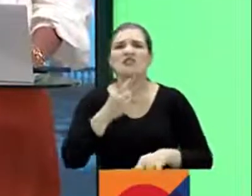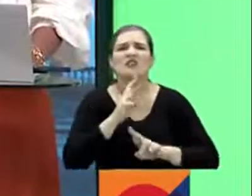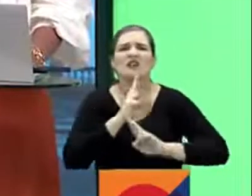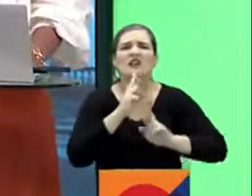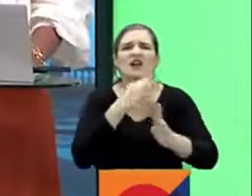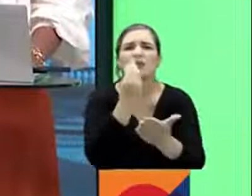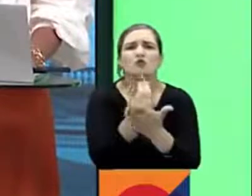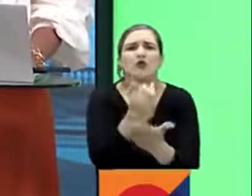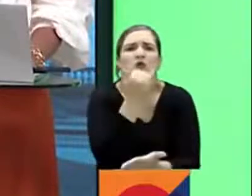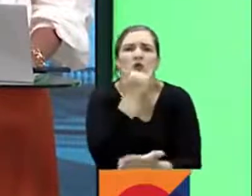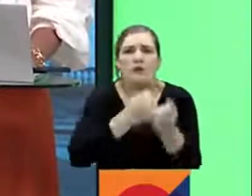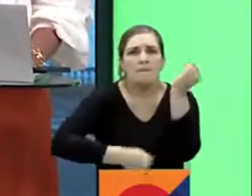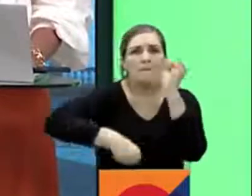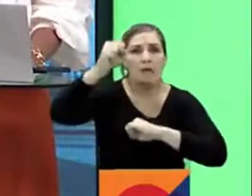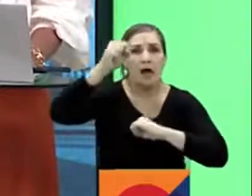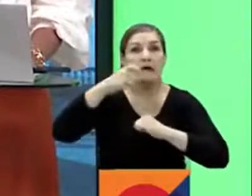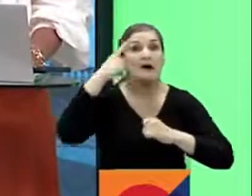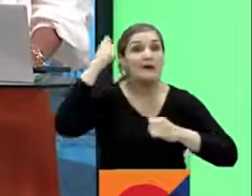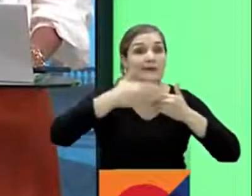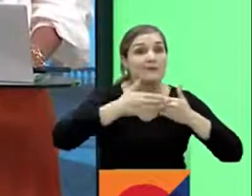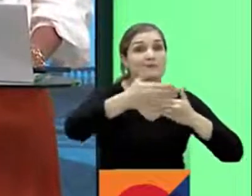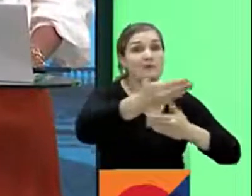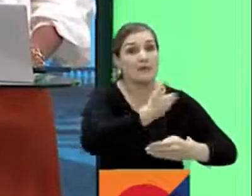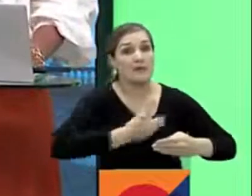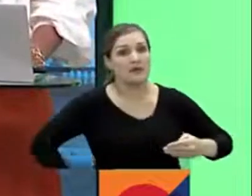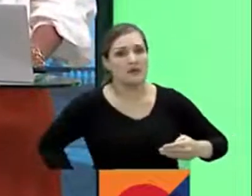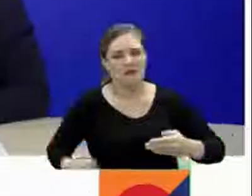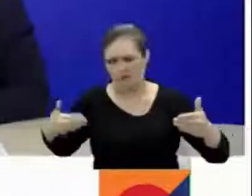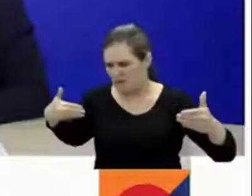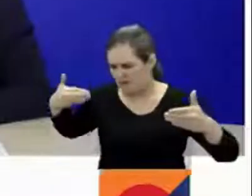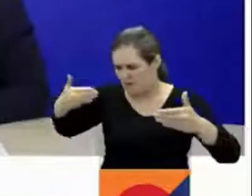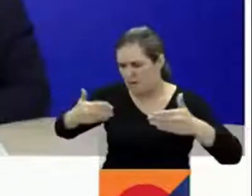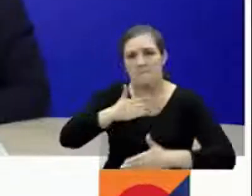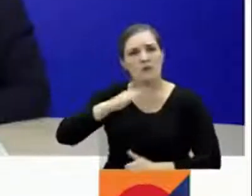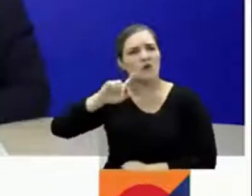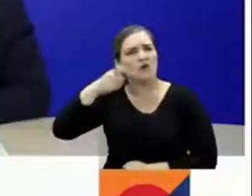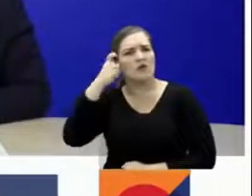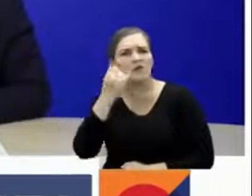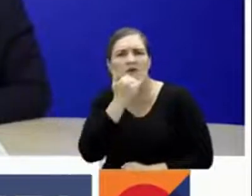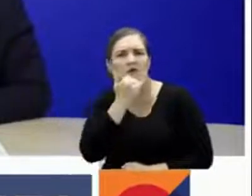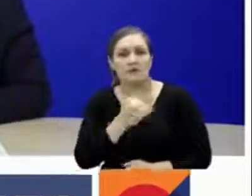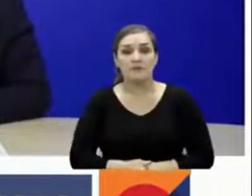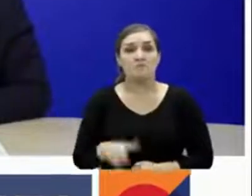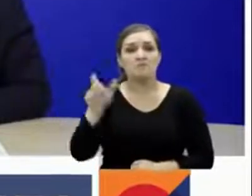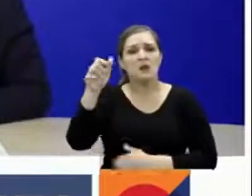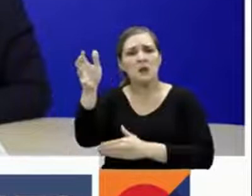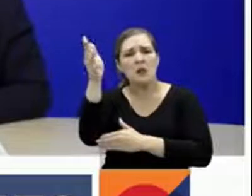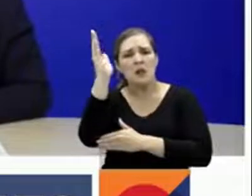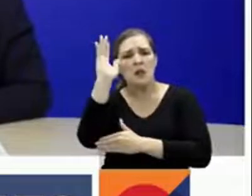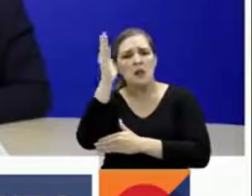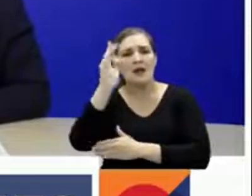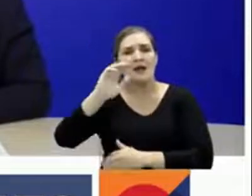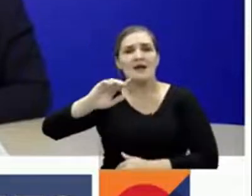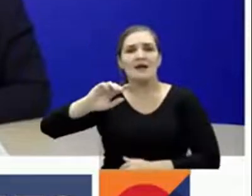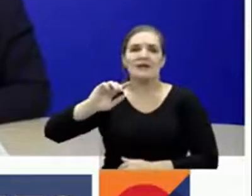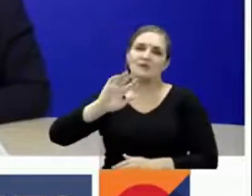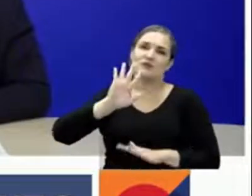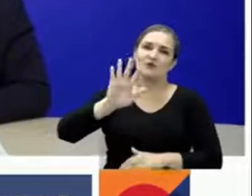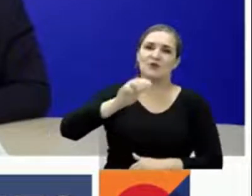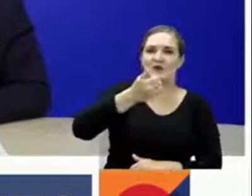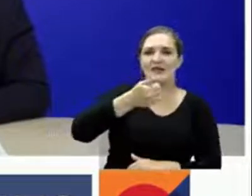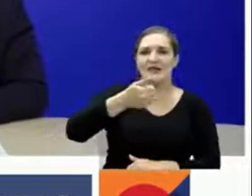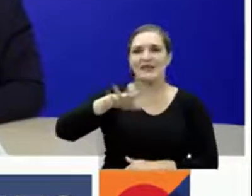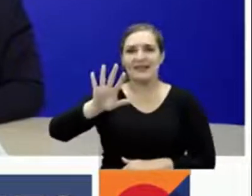habló de los retos del cargo e hizo un balance de su gobierno. Durante su intervención en el 15º Foro Atlántico organizado